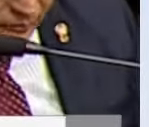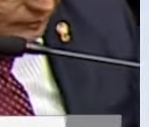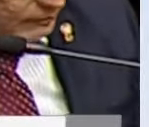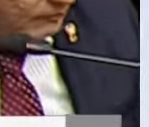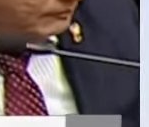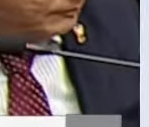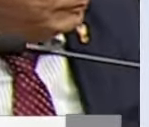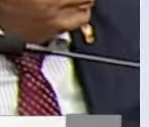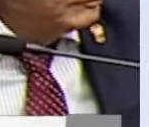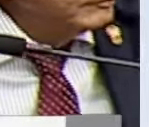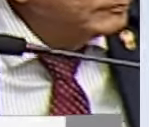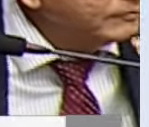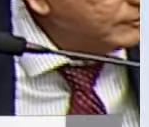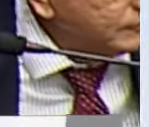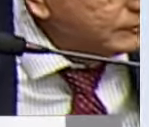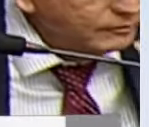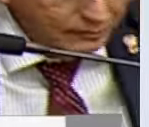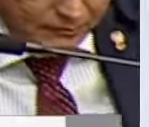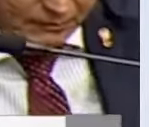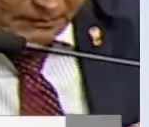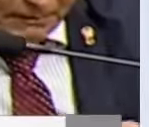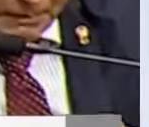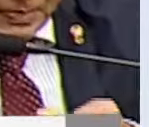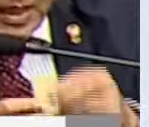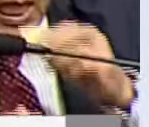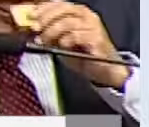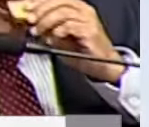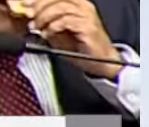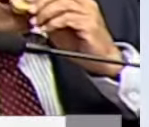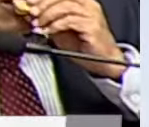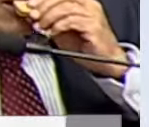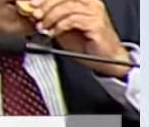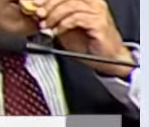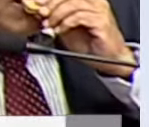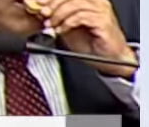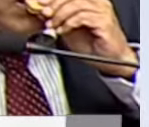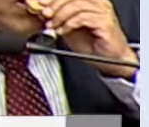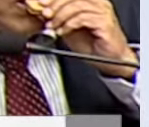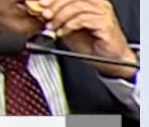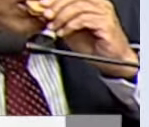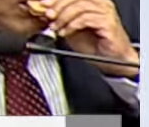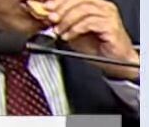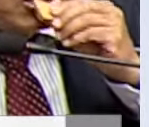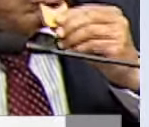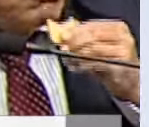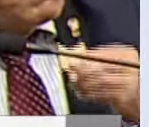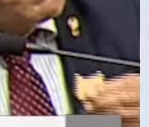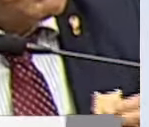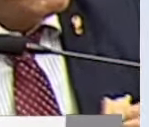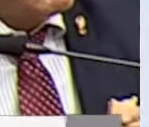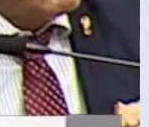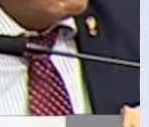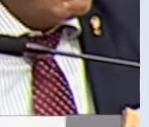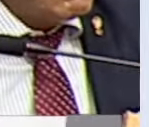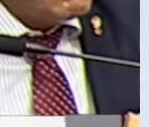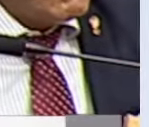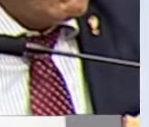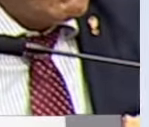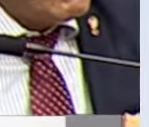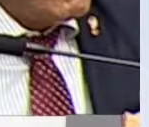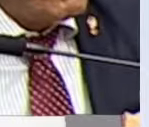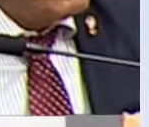grande o pequeña, sea esta real o bamba, no la subestimen. La ciudadanía